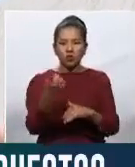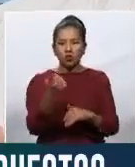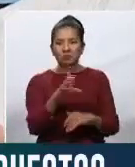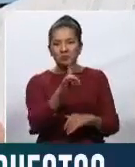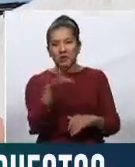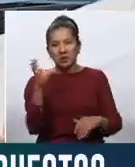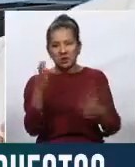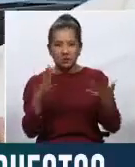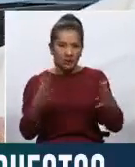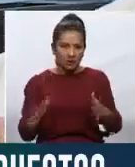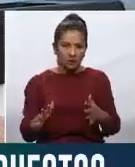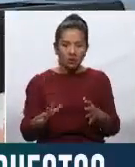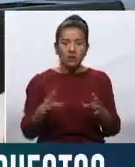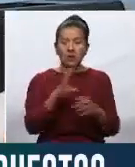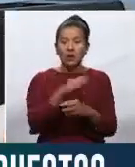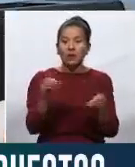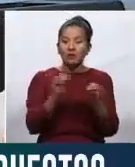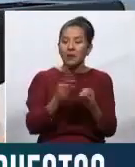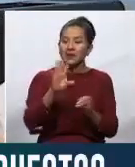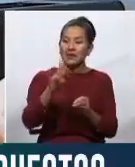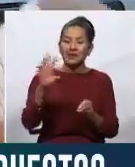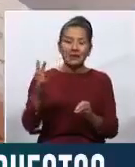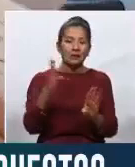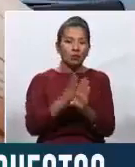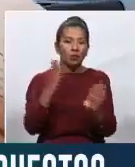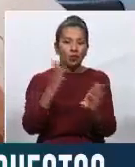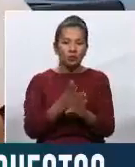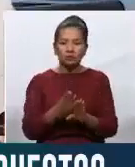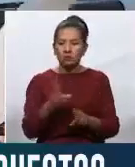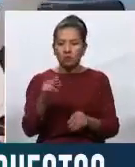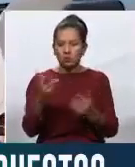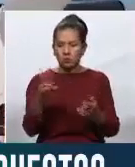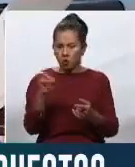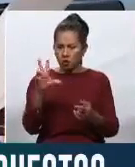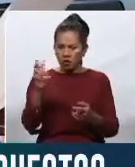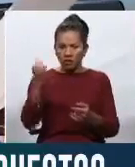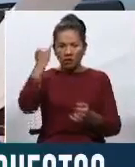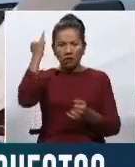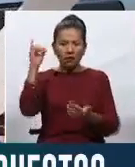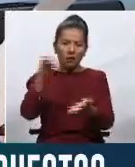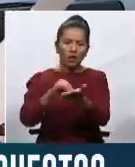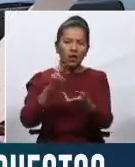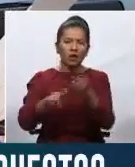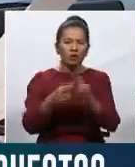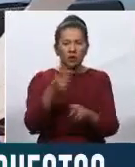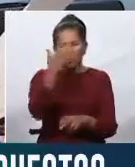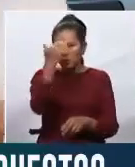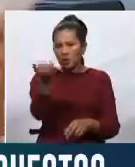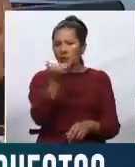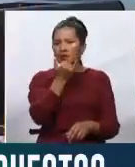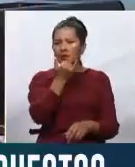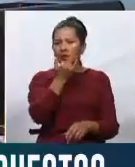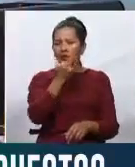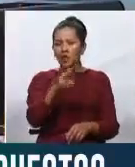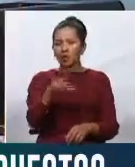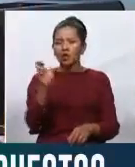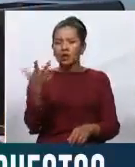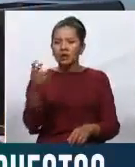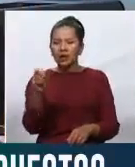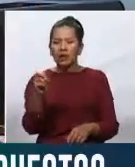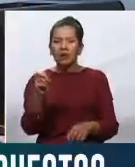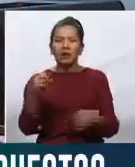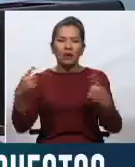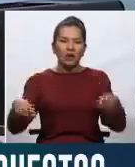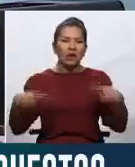Sumado a los 66 buses, no alcanza a los 203. La pregunta es, ¿por qué 230 llantas